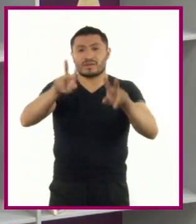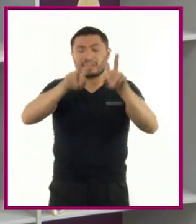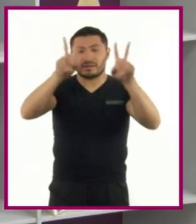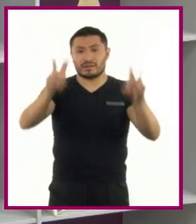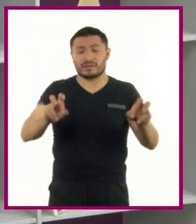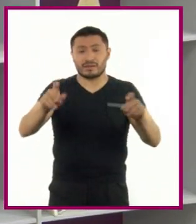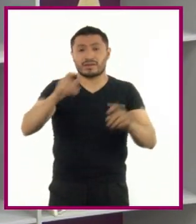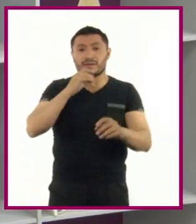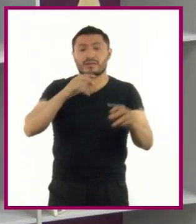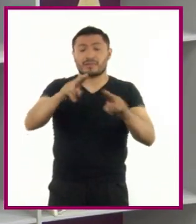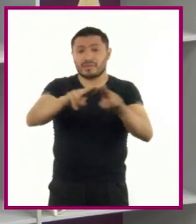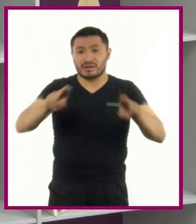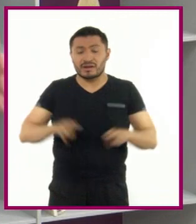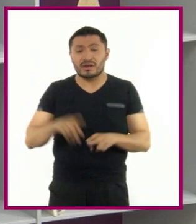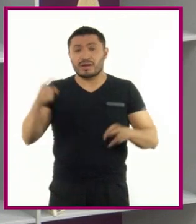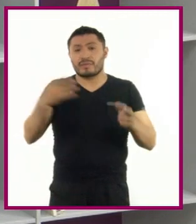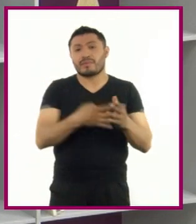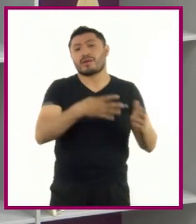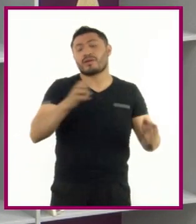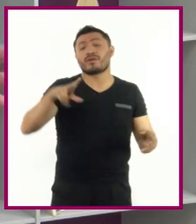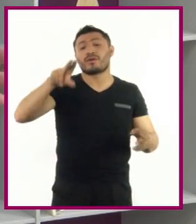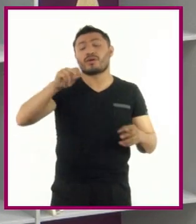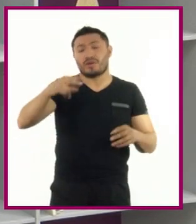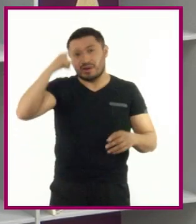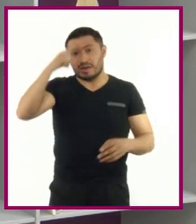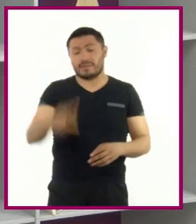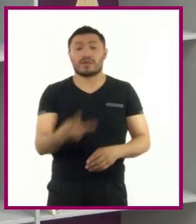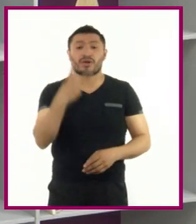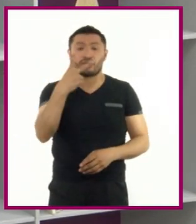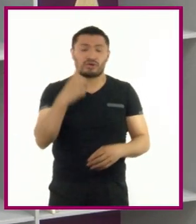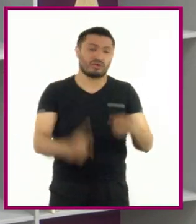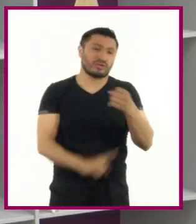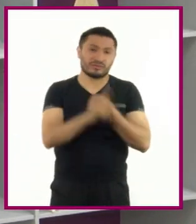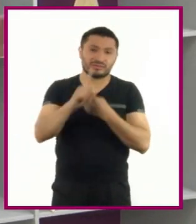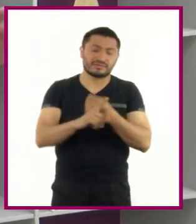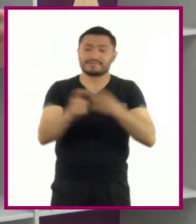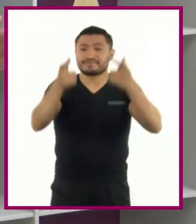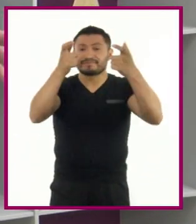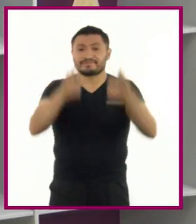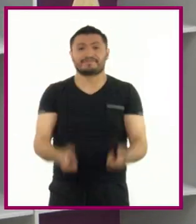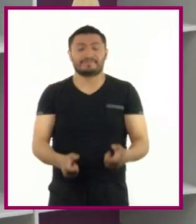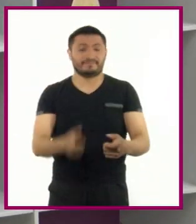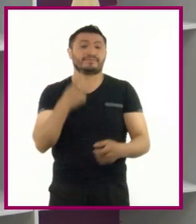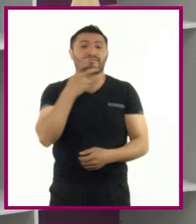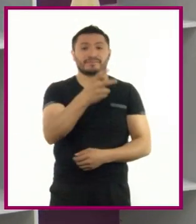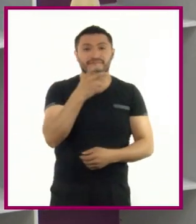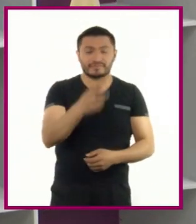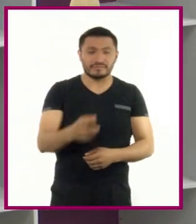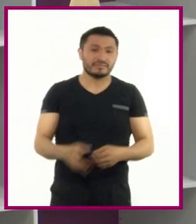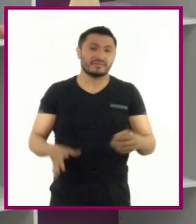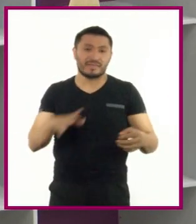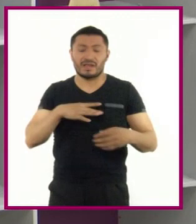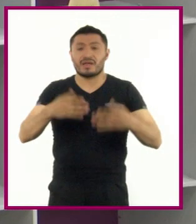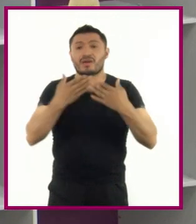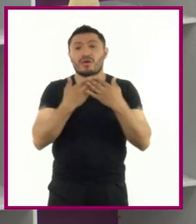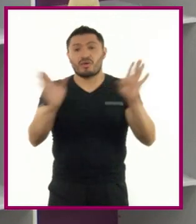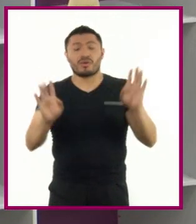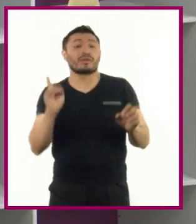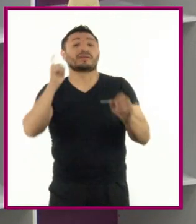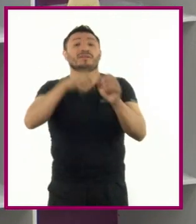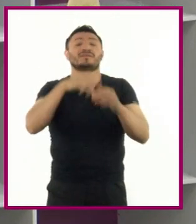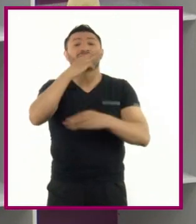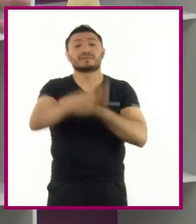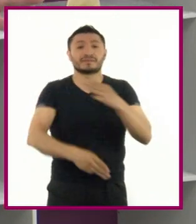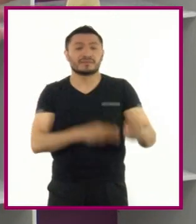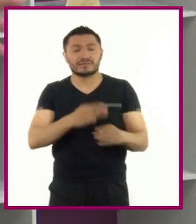de 1980, México había pasado por 2 de sus peores crisis económicas, las cuales le llevaron a abrirse al mundo con la